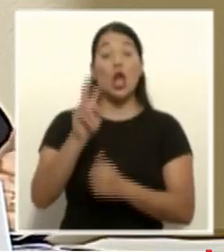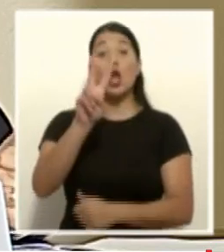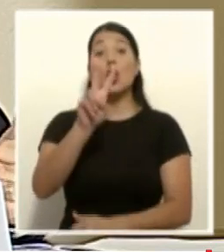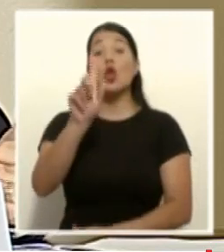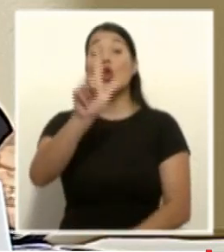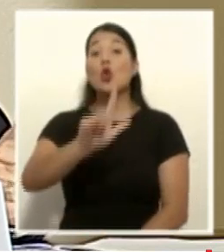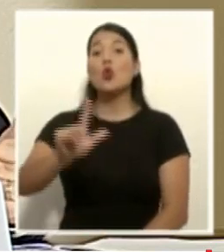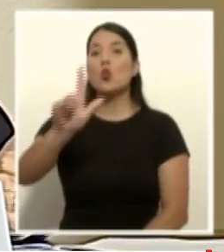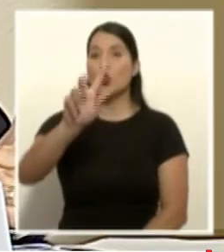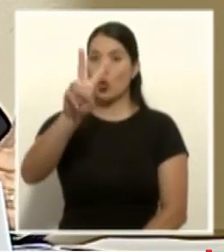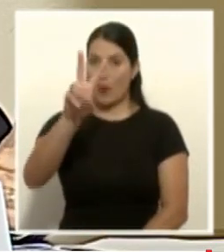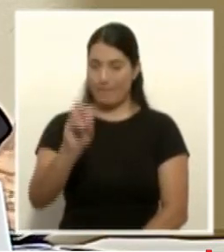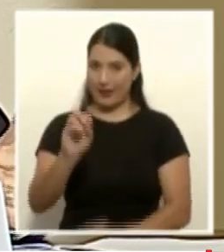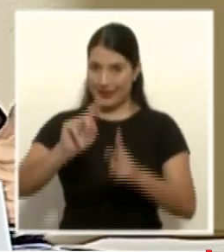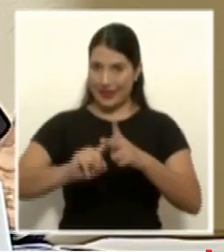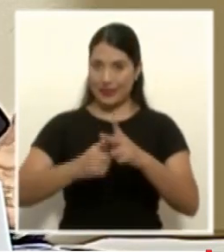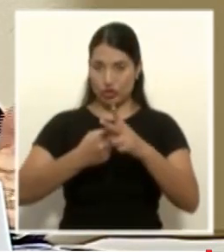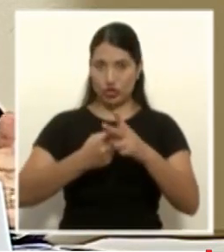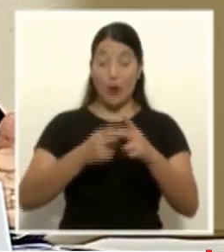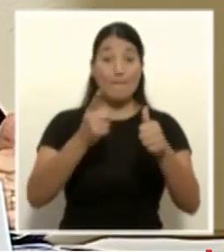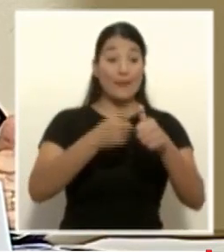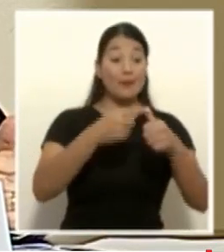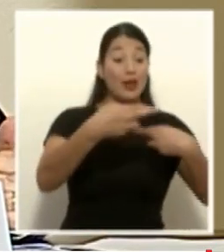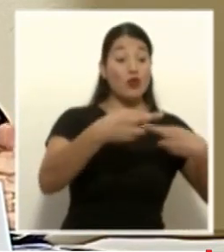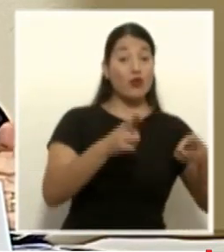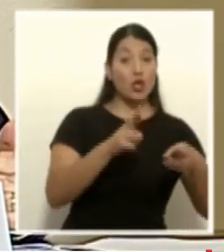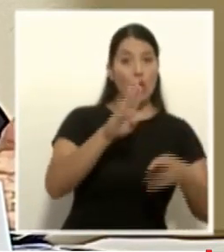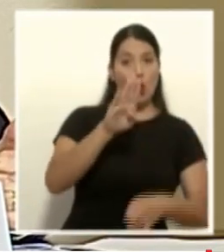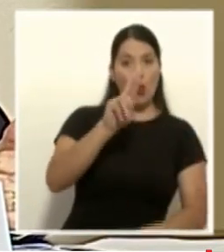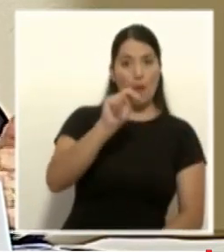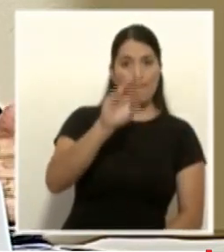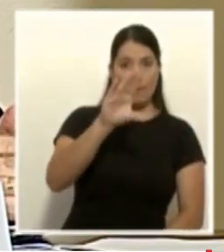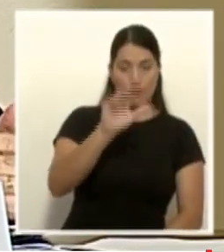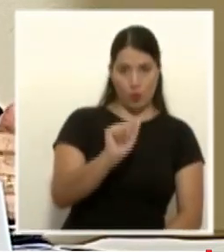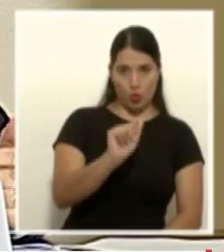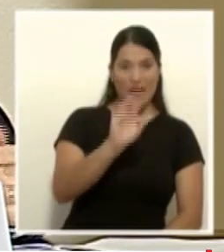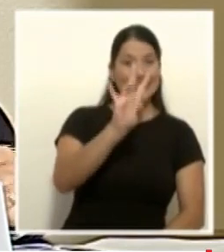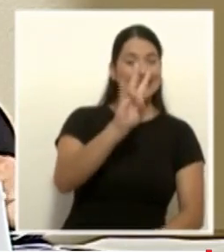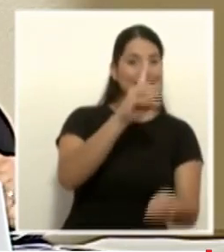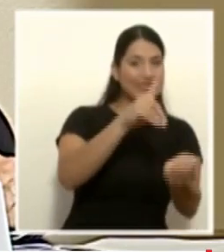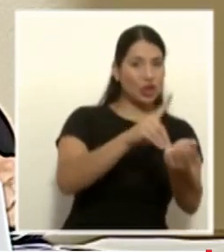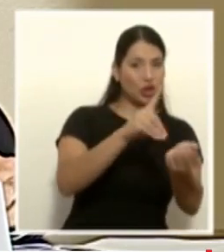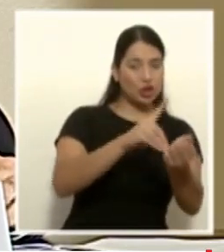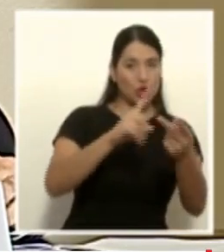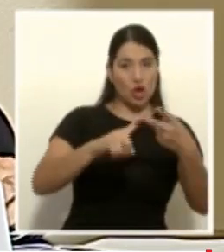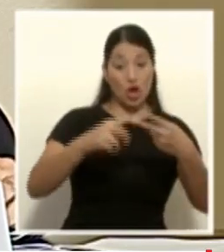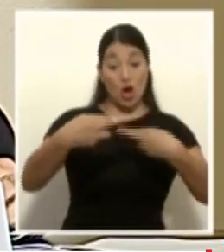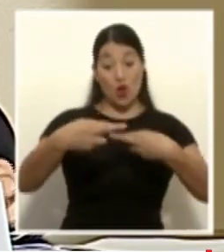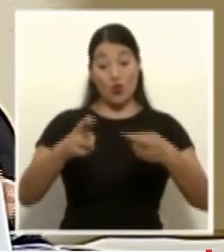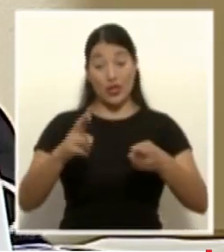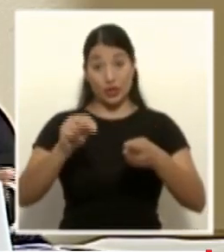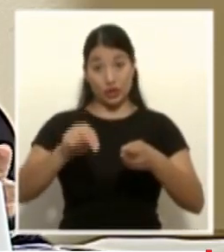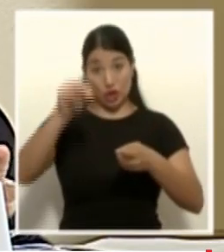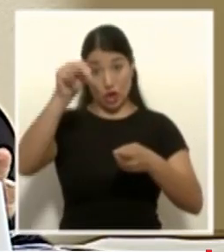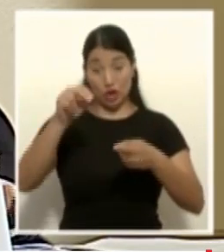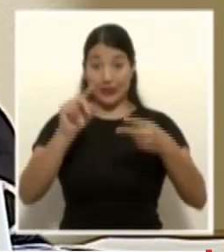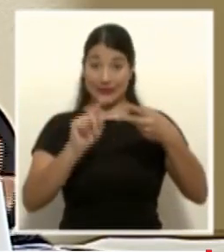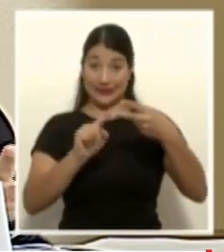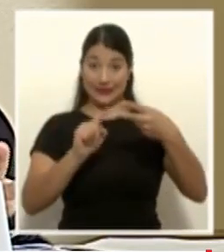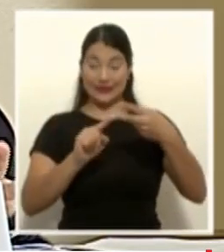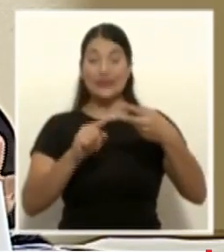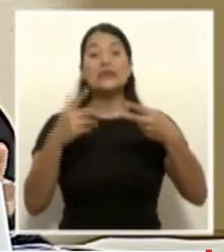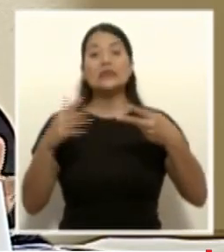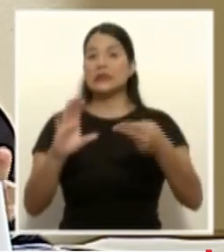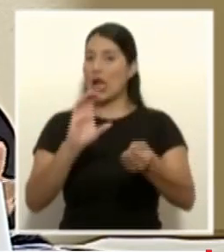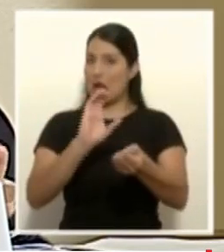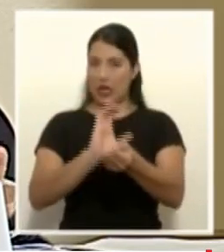20 empezamos con la región Brunca, con 7 médicos, y en la Central Norte, donde todas sus áreas de salud